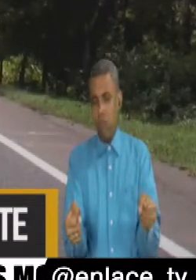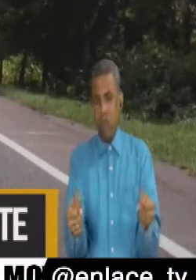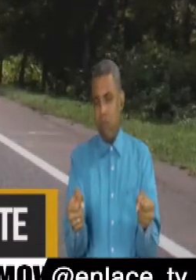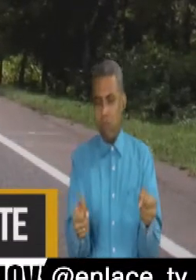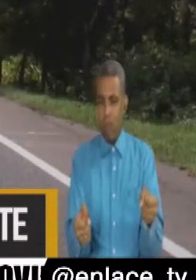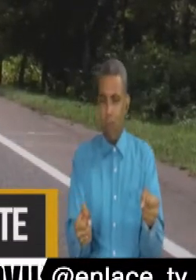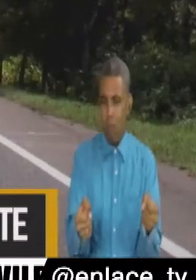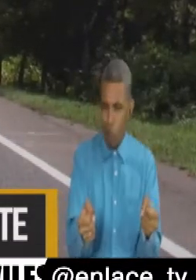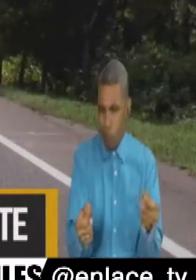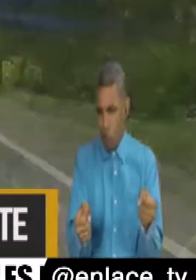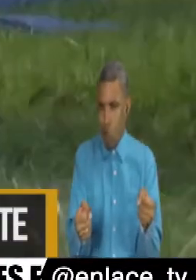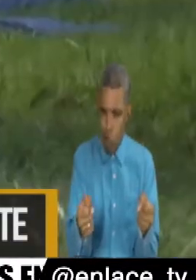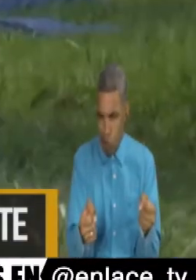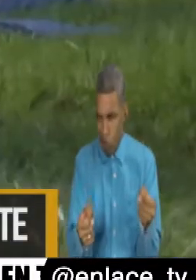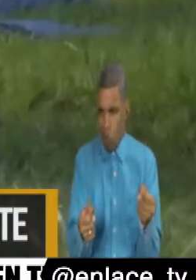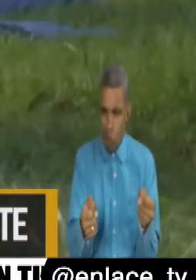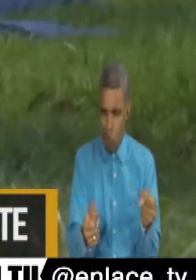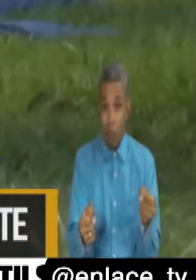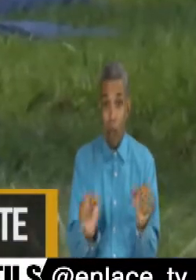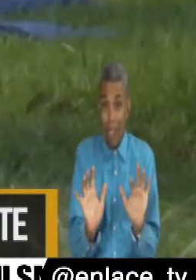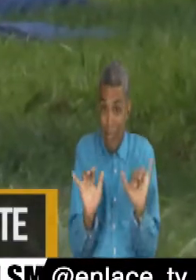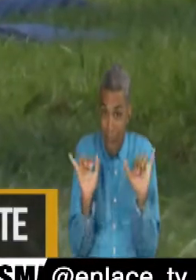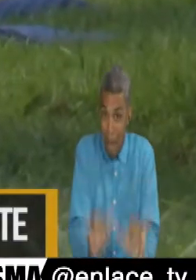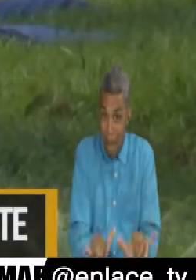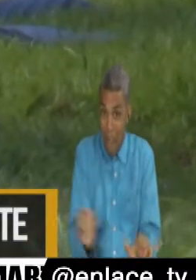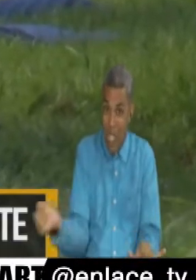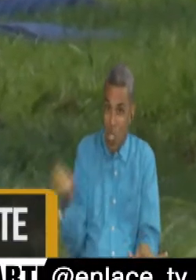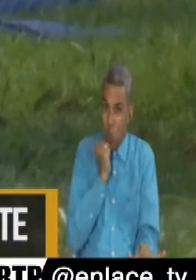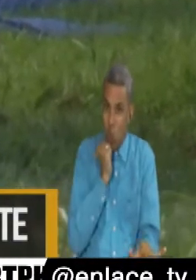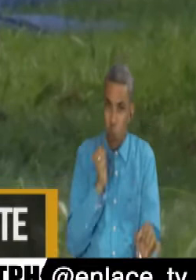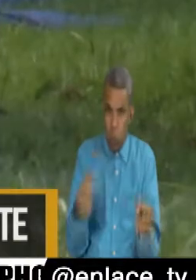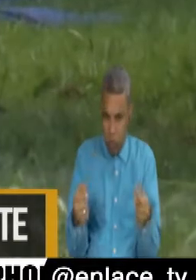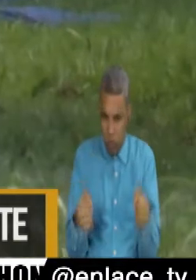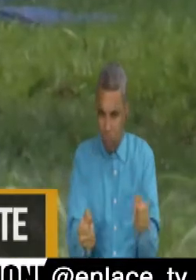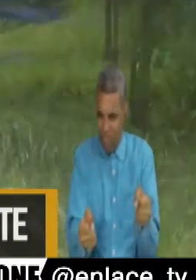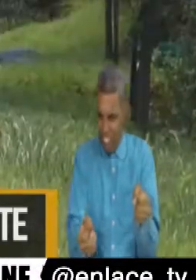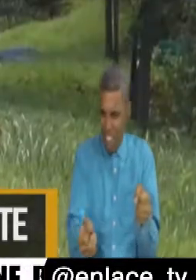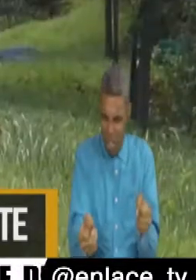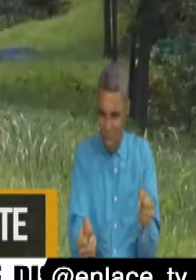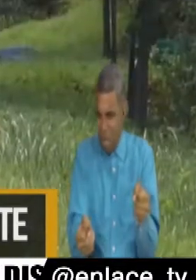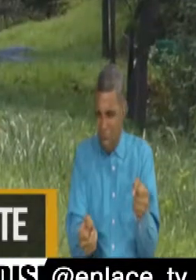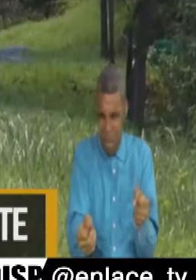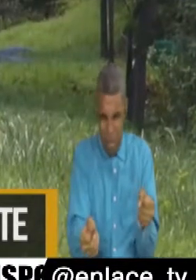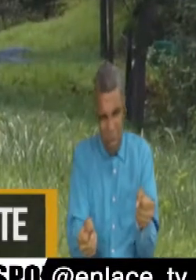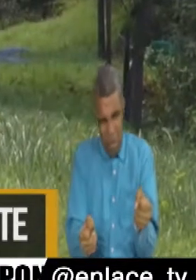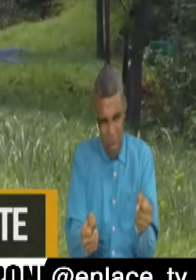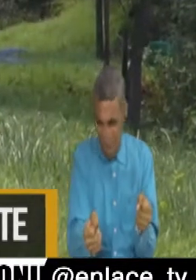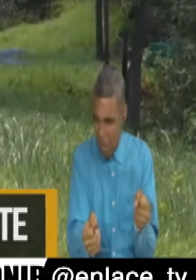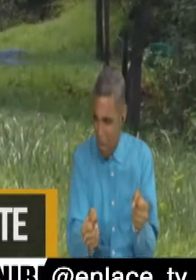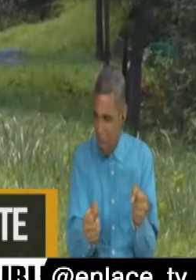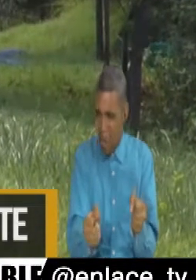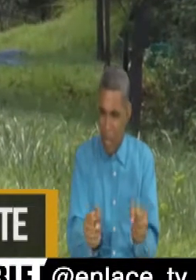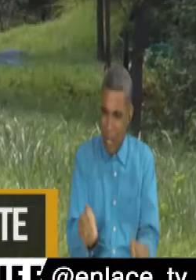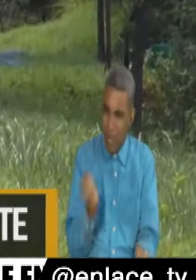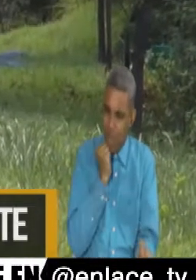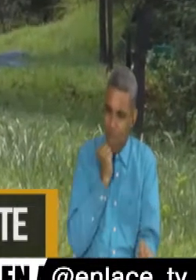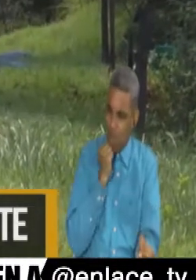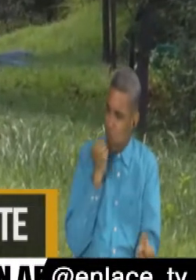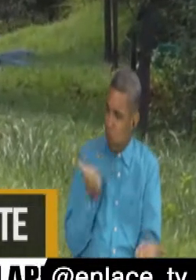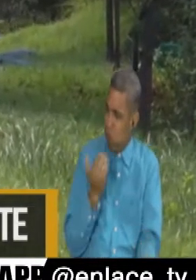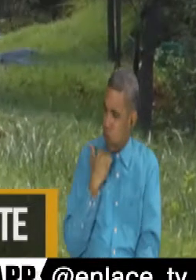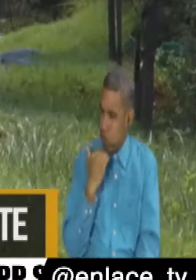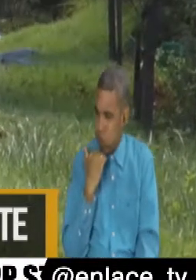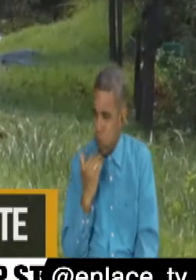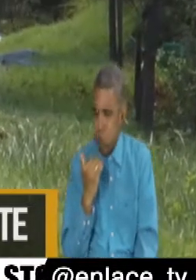bloqueada, que hizo esfuerzos para poder desbloquearla, cosa que no lo pudo lograr, pero estos son justamente